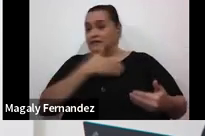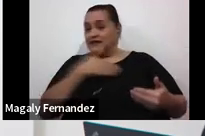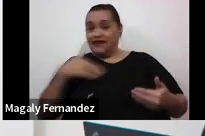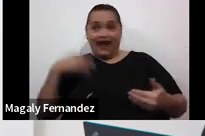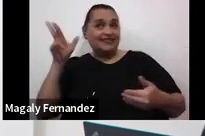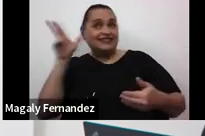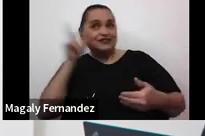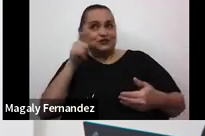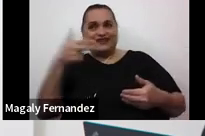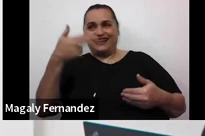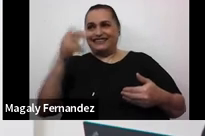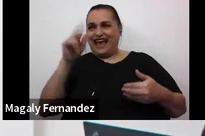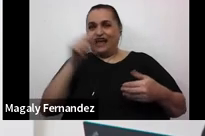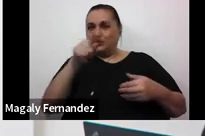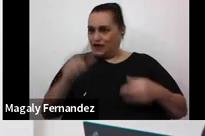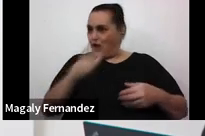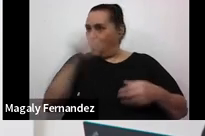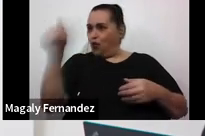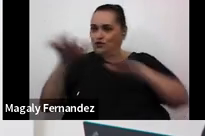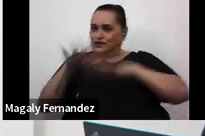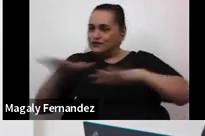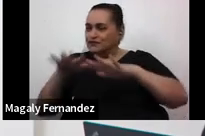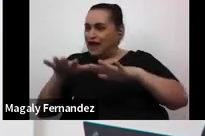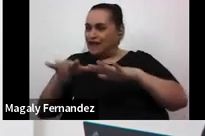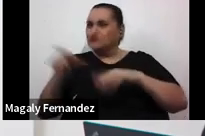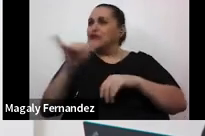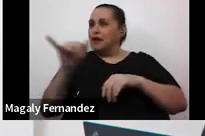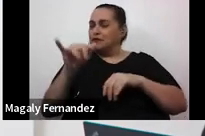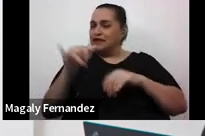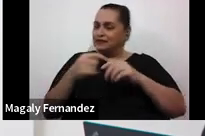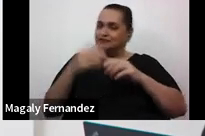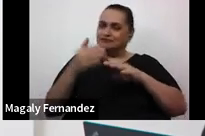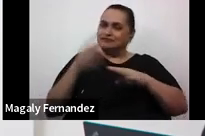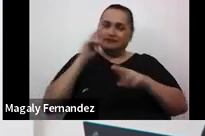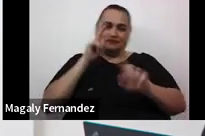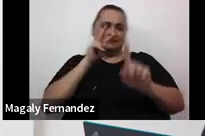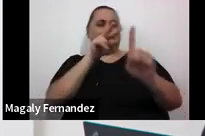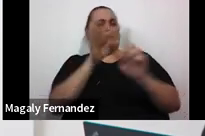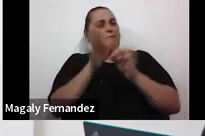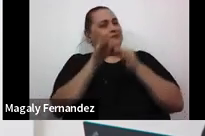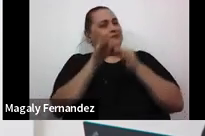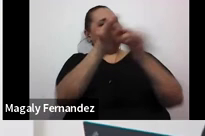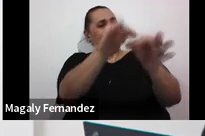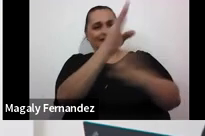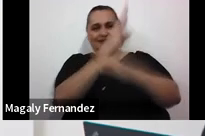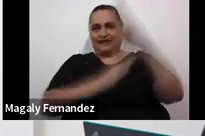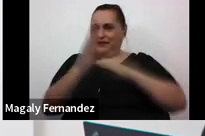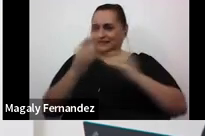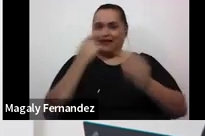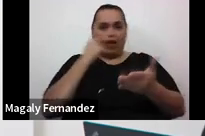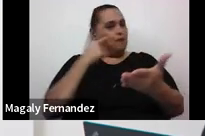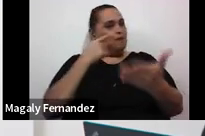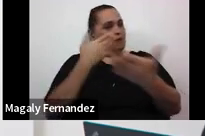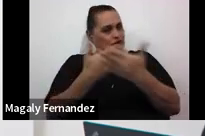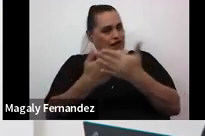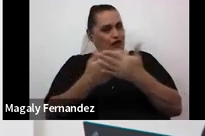en otros espacios Más allá de la discapacidad haciendo evidente que las personas con discapacidad estamos